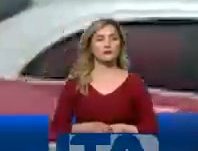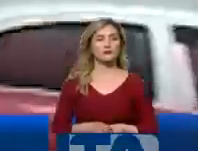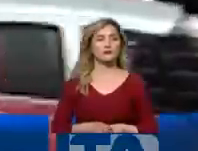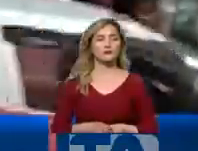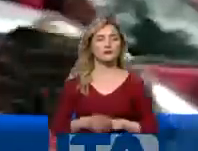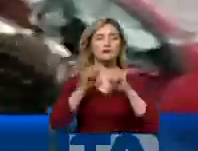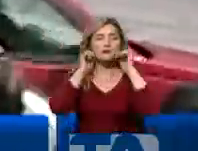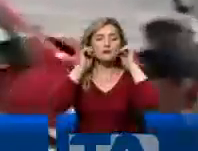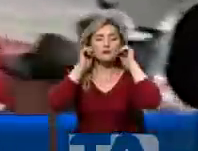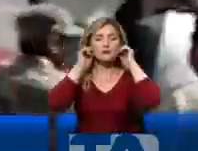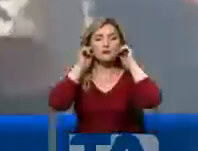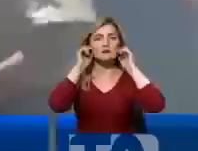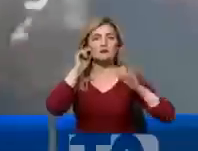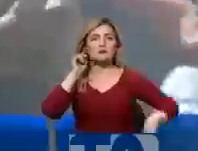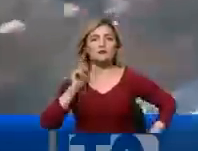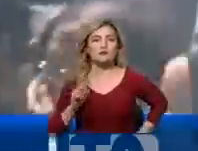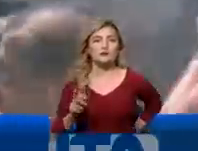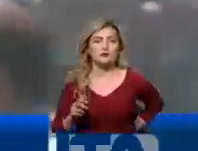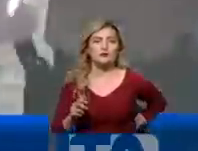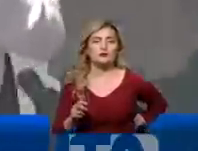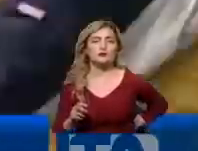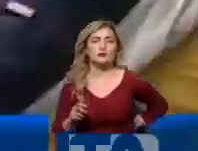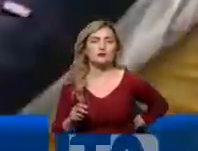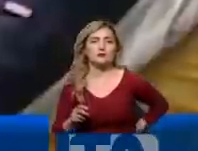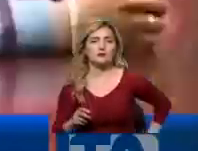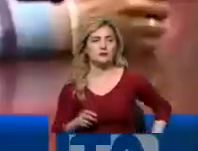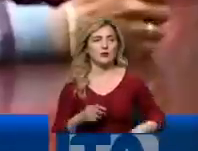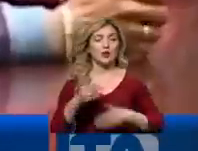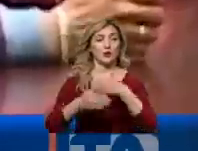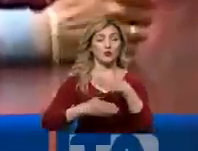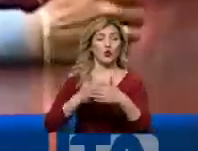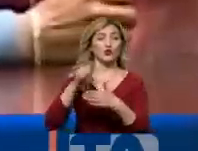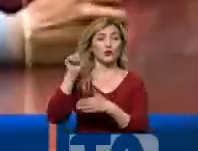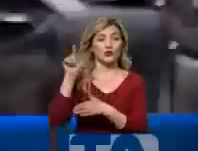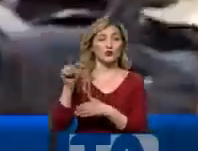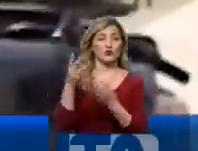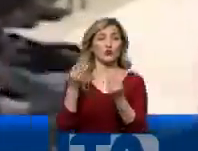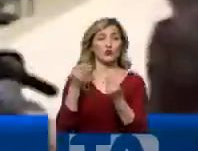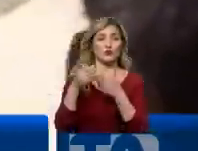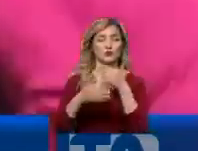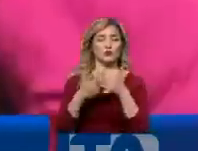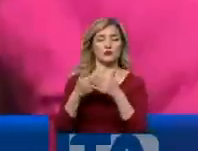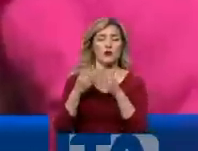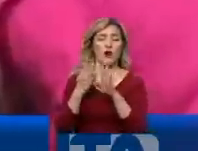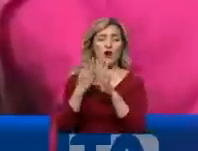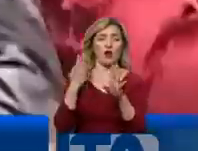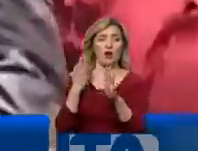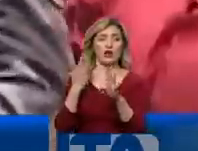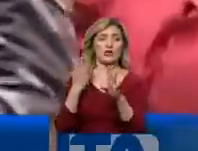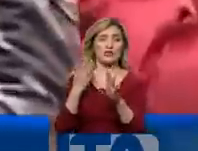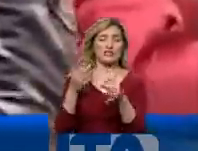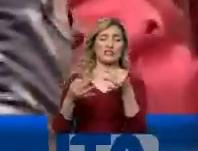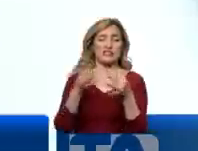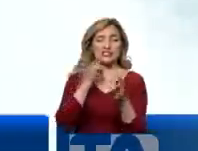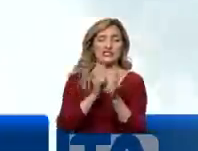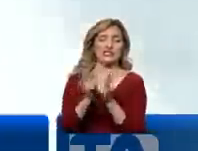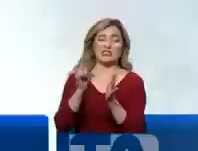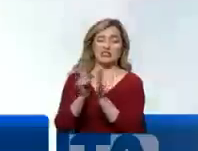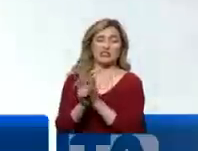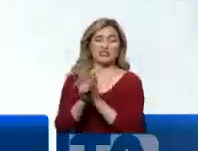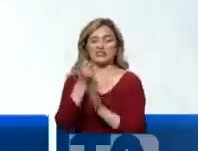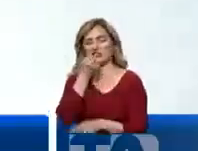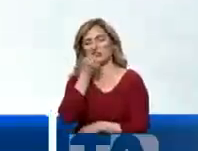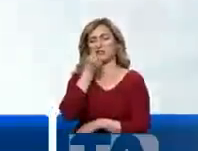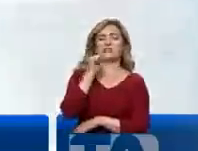Fueron decenas de procesos penales y cientos los procesados que desfilaron por los juzgados y cortes del país tras la rebelión policial y militar